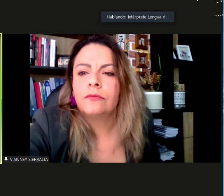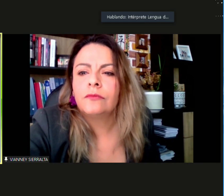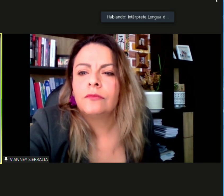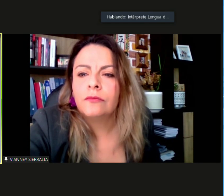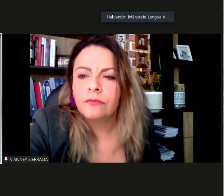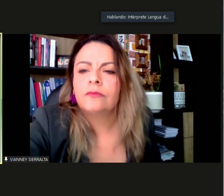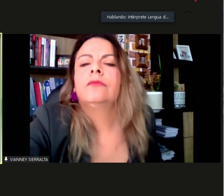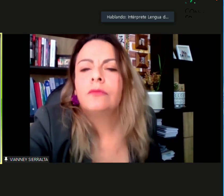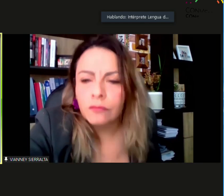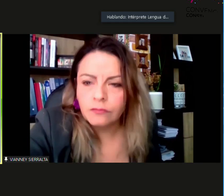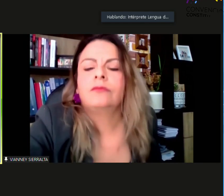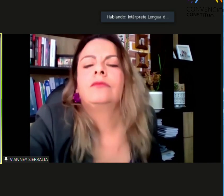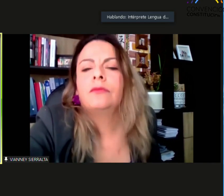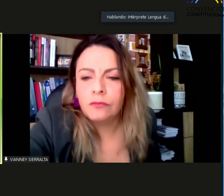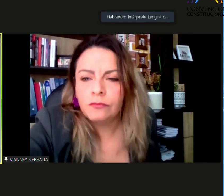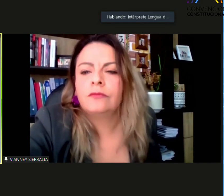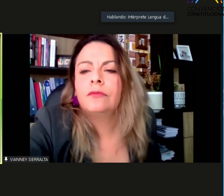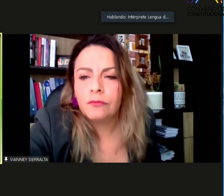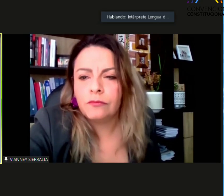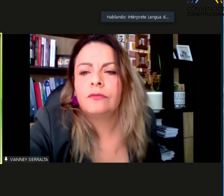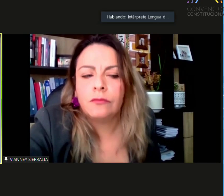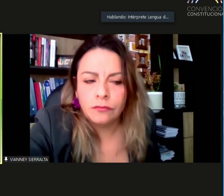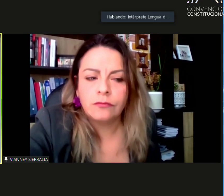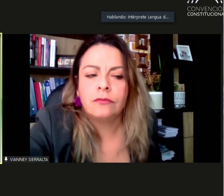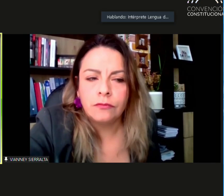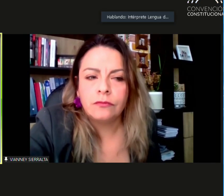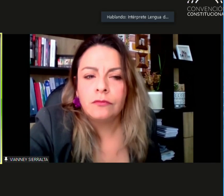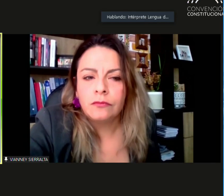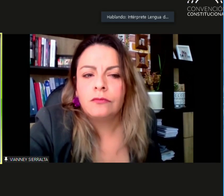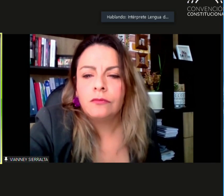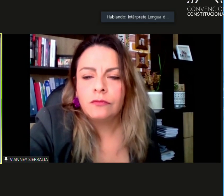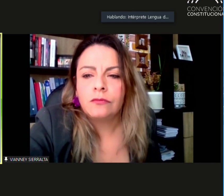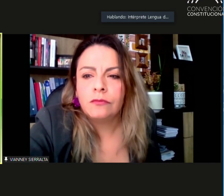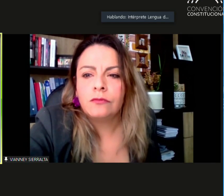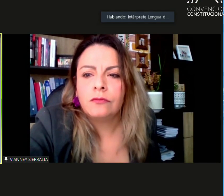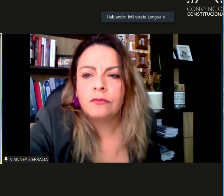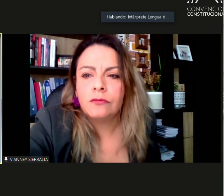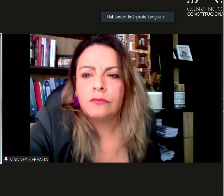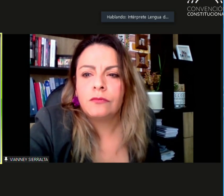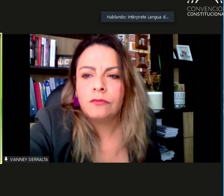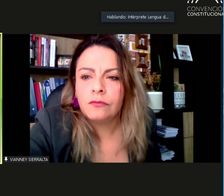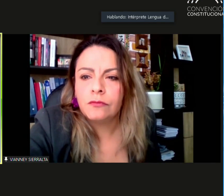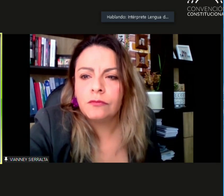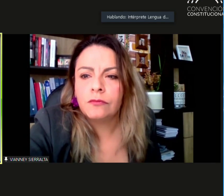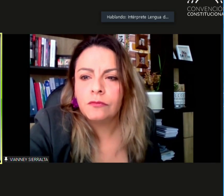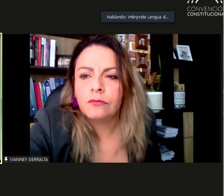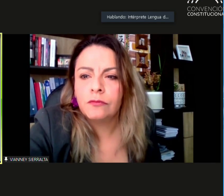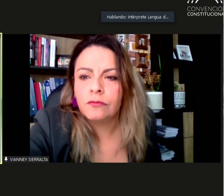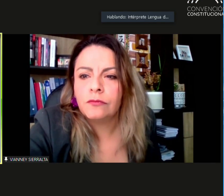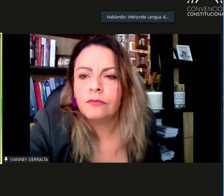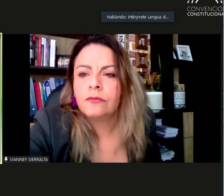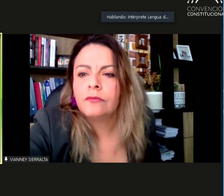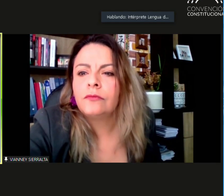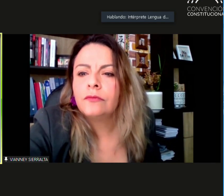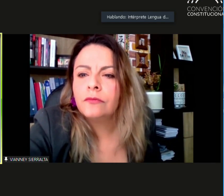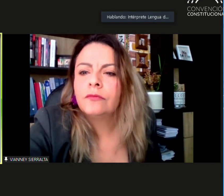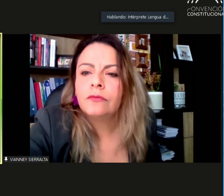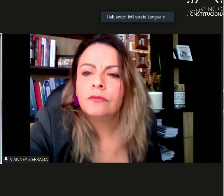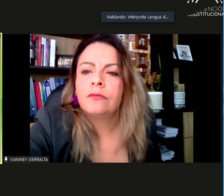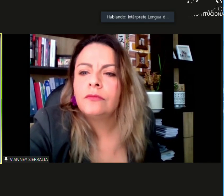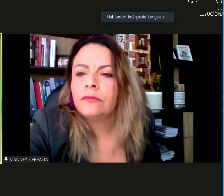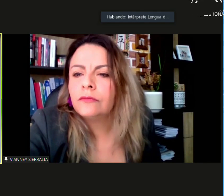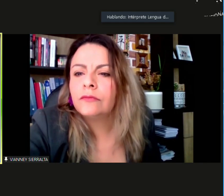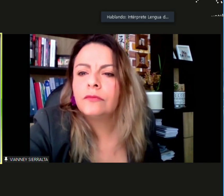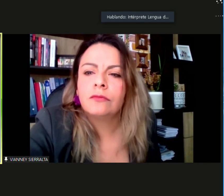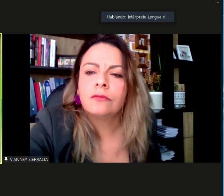pero nosotros como sordos también queremos hacerlo, pero nos encontramos con barreras y tenemos que considerar, ¿no es cierto?, llevar